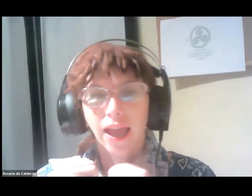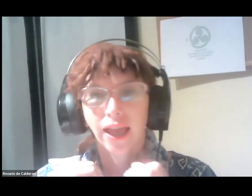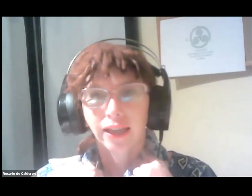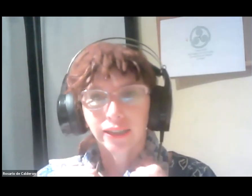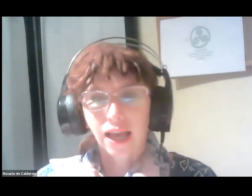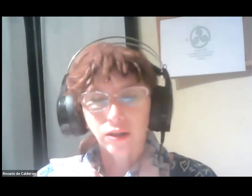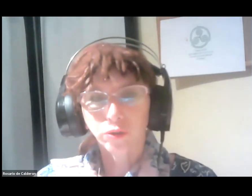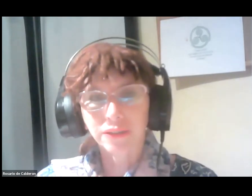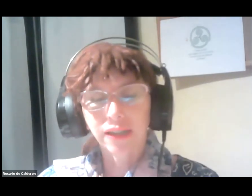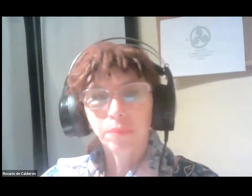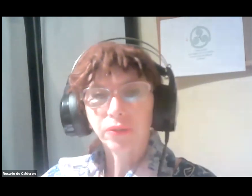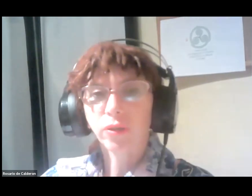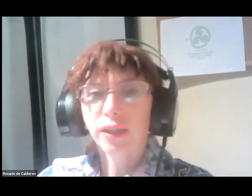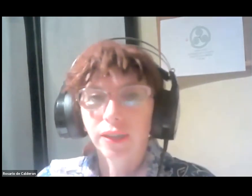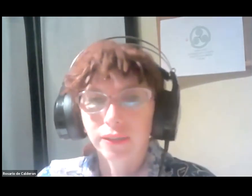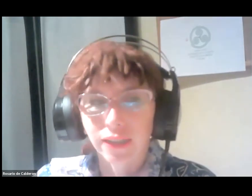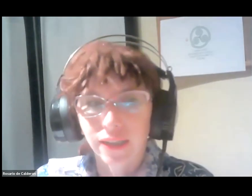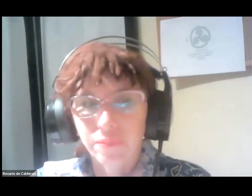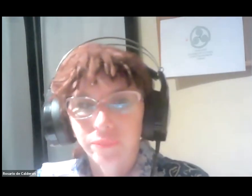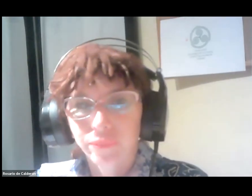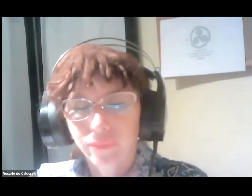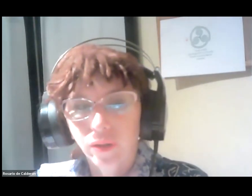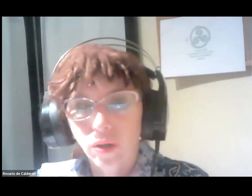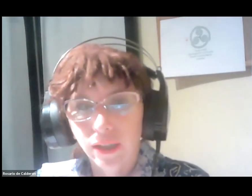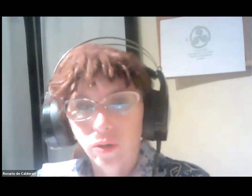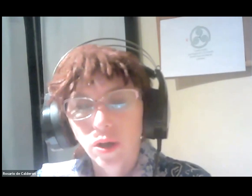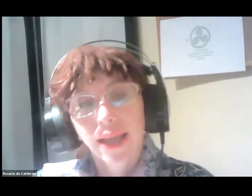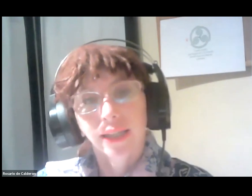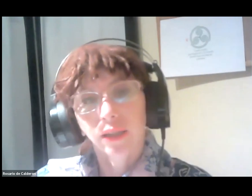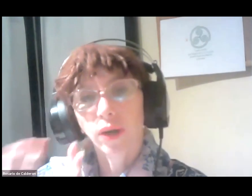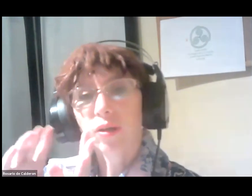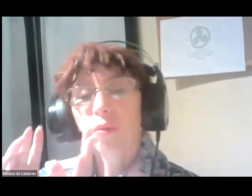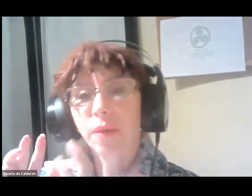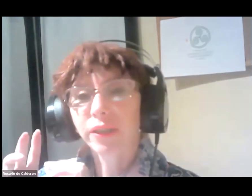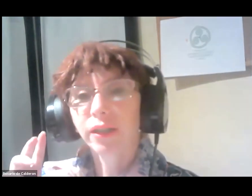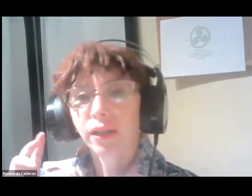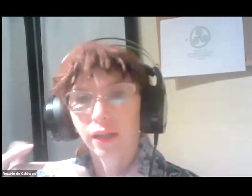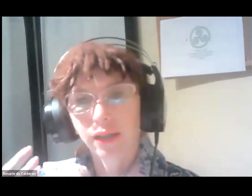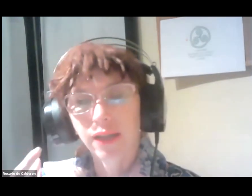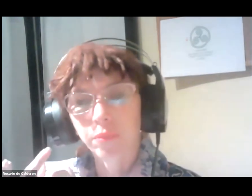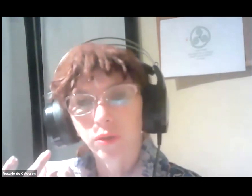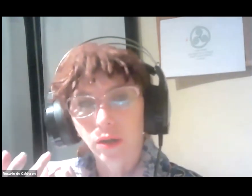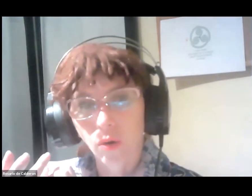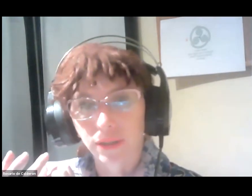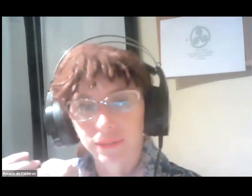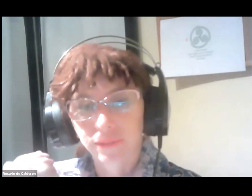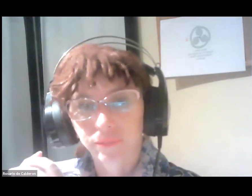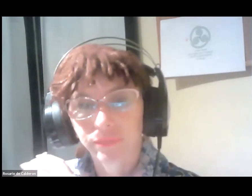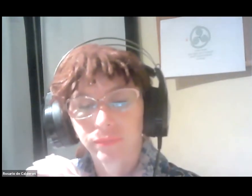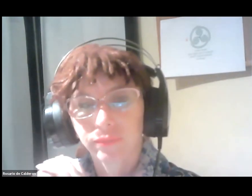y carlos va a ser la persona que te atienda correcto y luego va a venir el cambio de